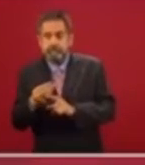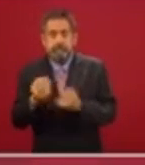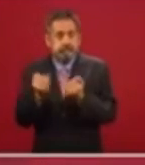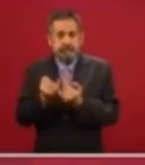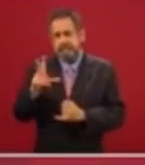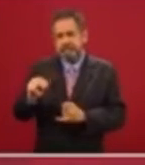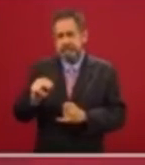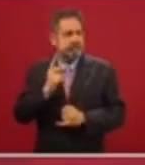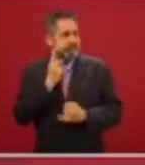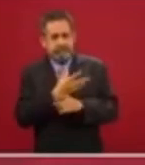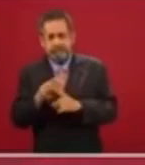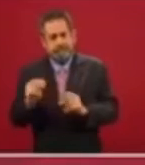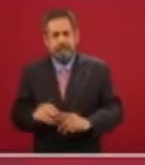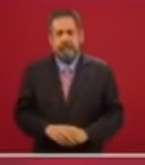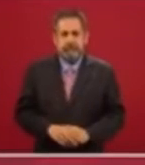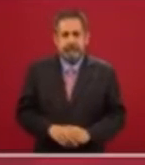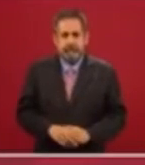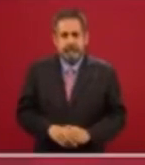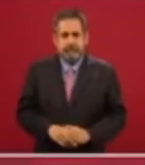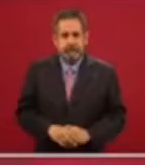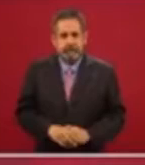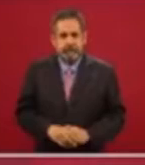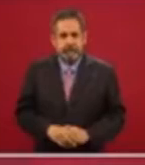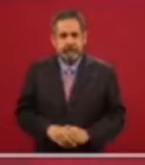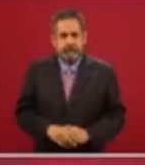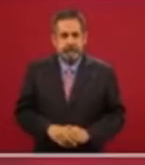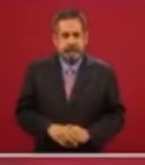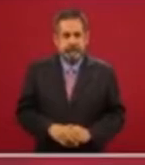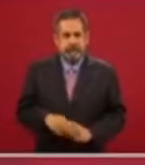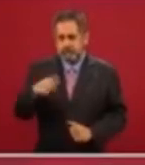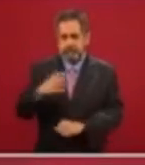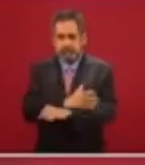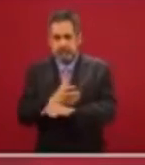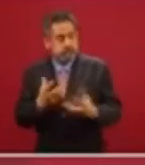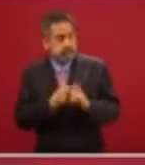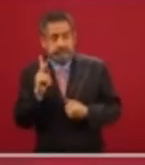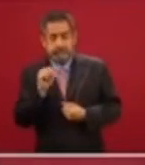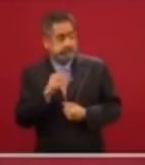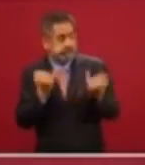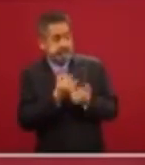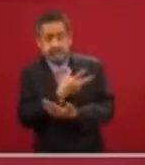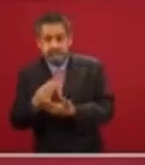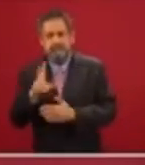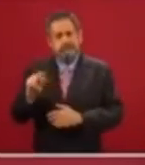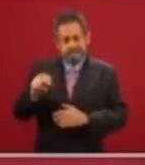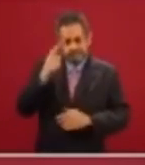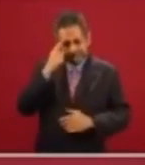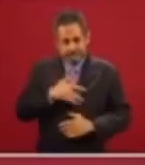colegas diputados, que sus compañeros de partido,